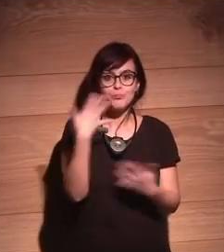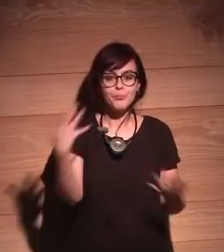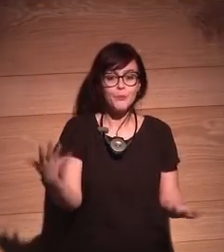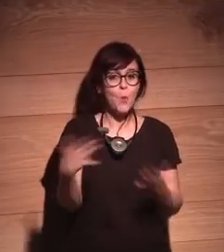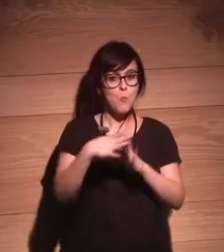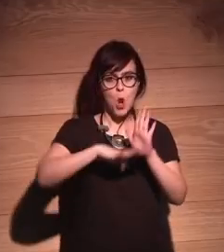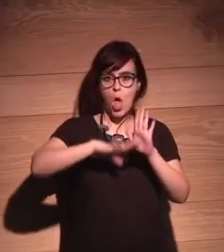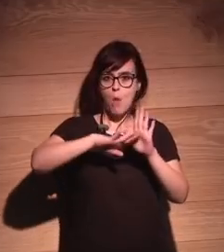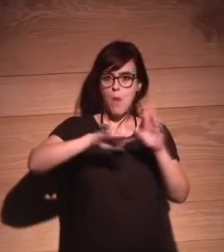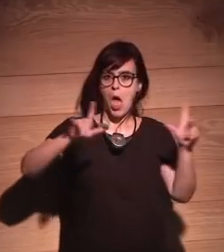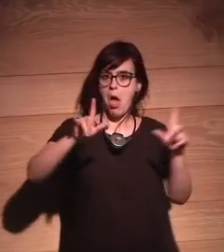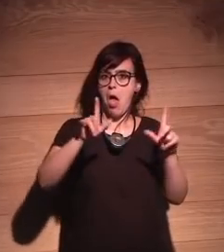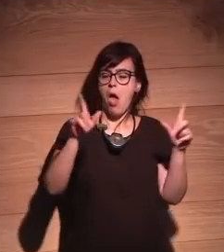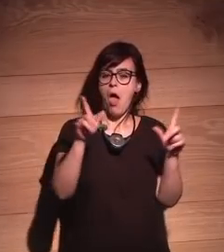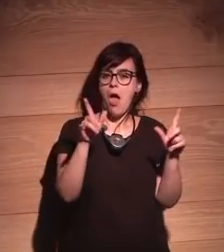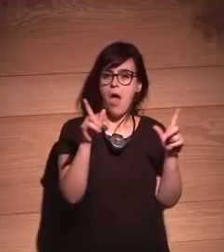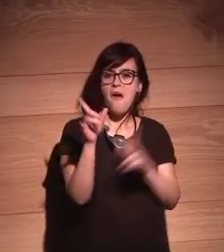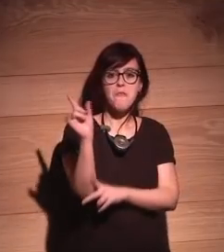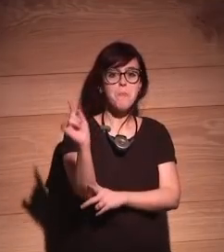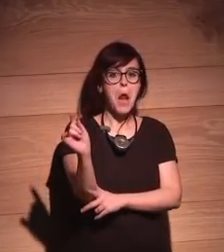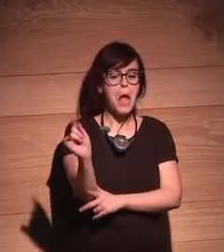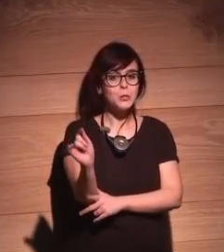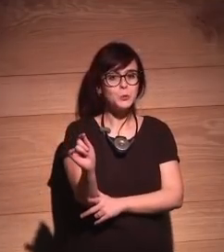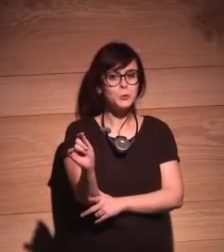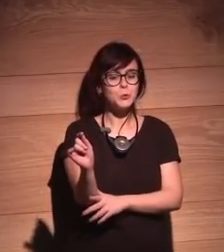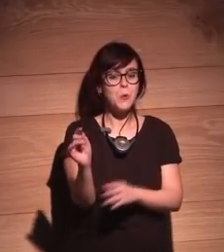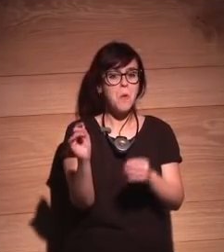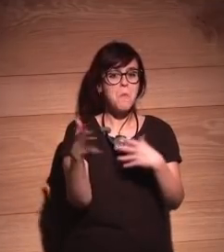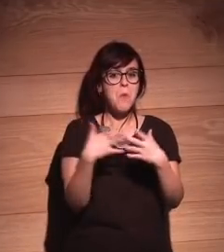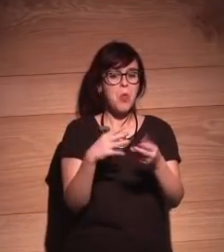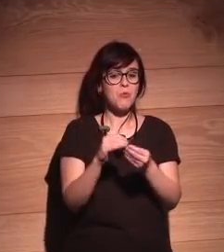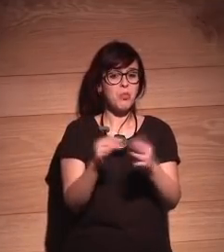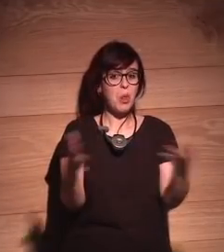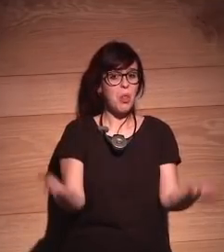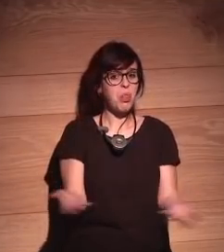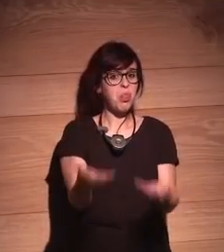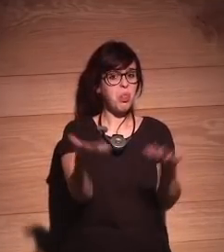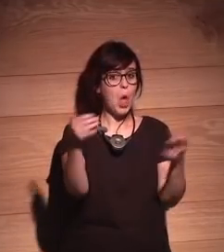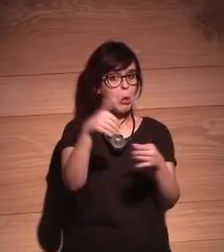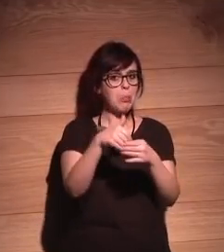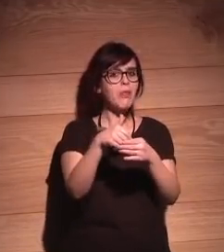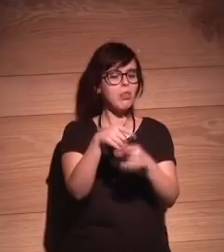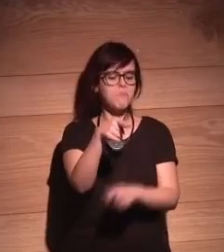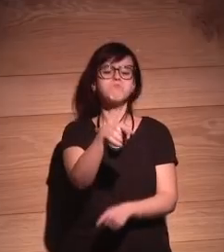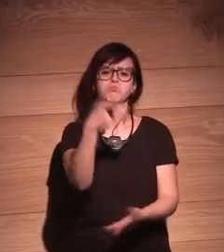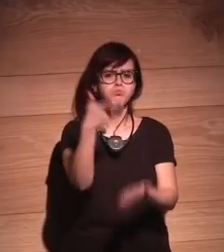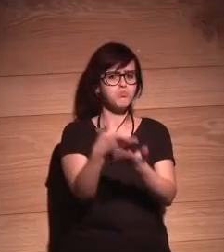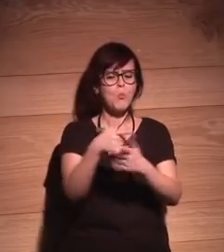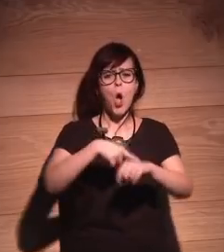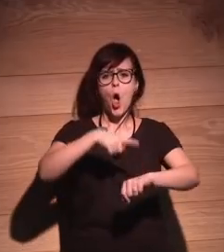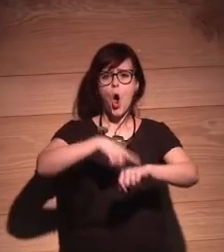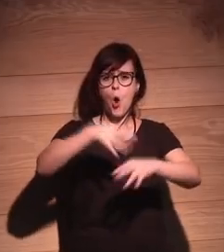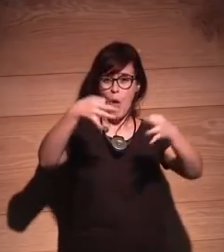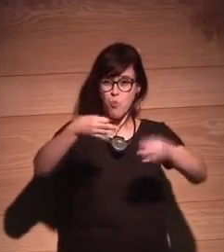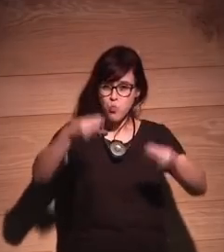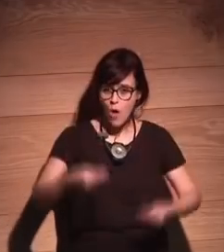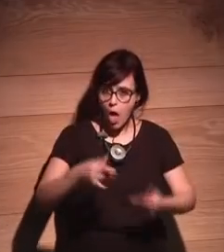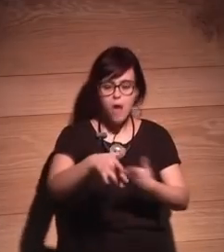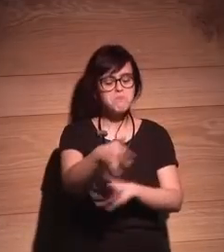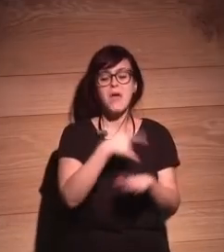un programa barato de producción bastante banal, se apuesta por eso en prime time y punto, ¿no? Y que